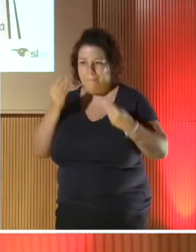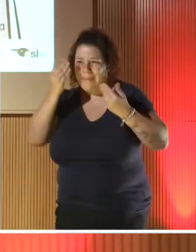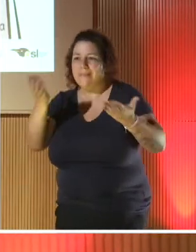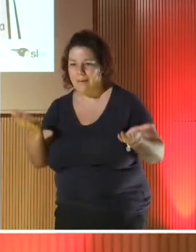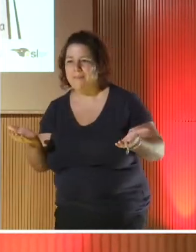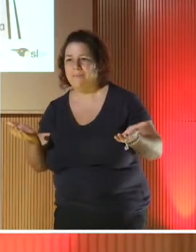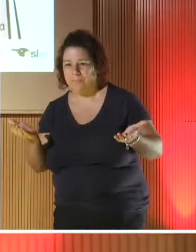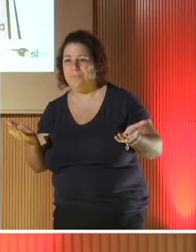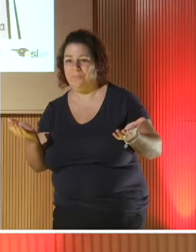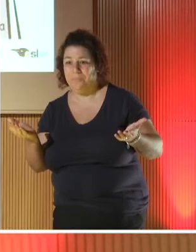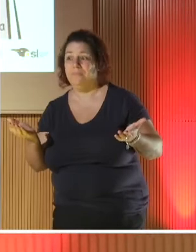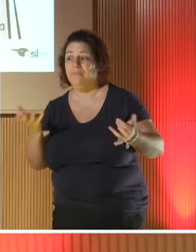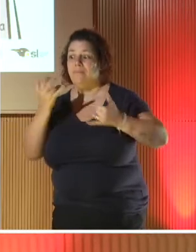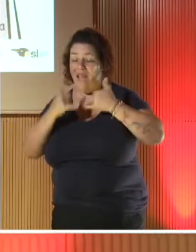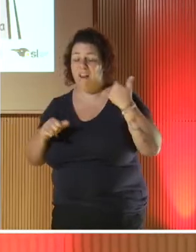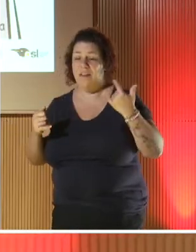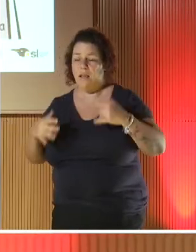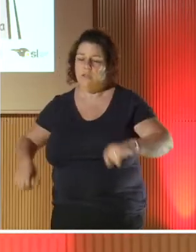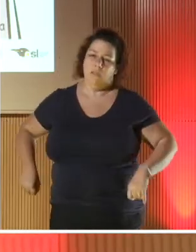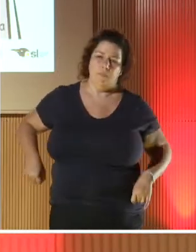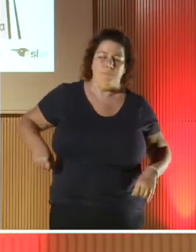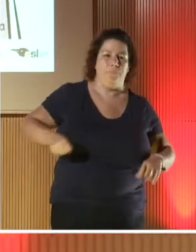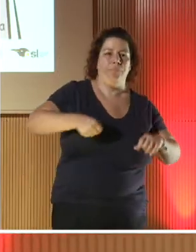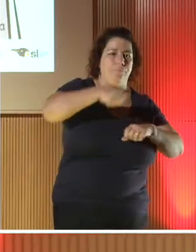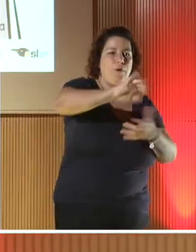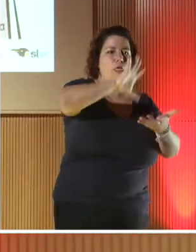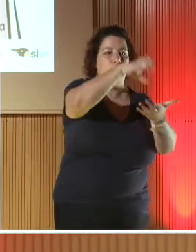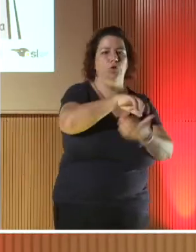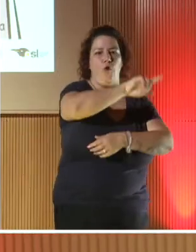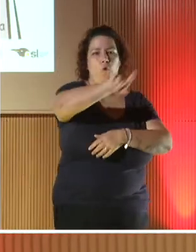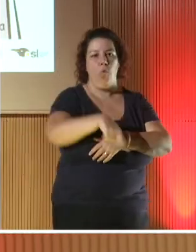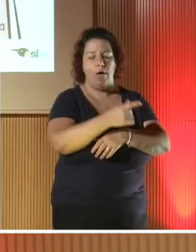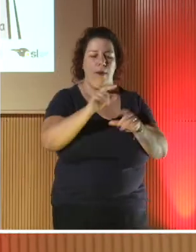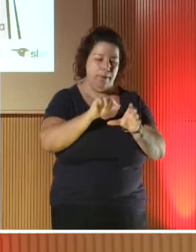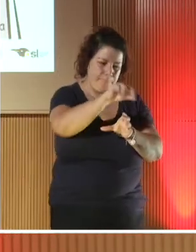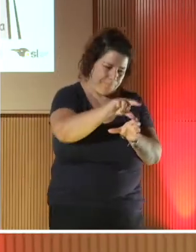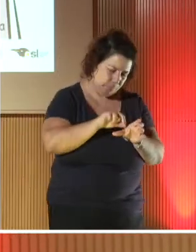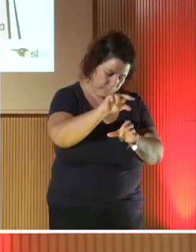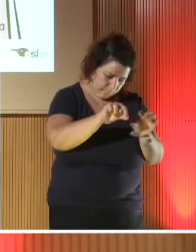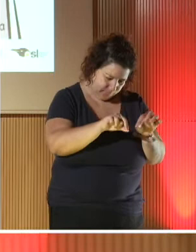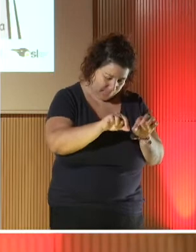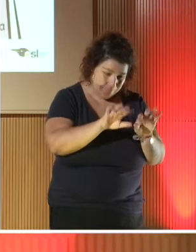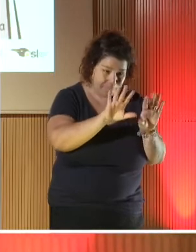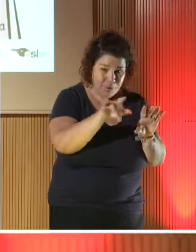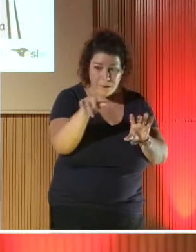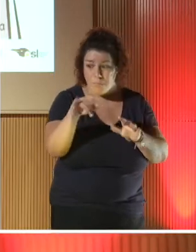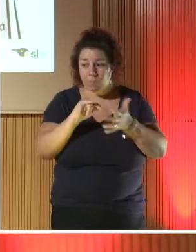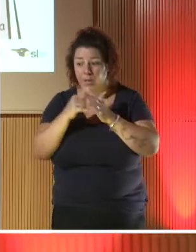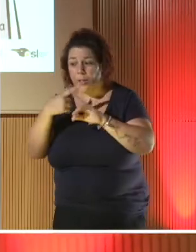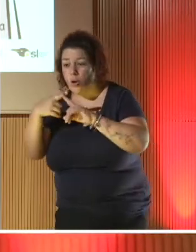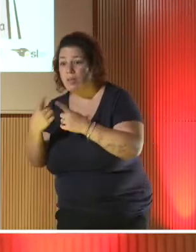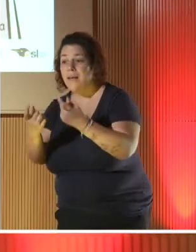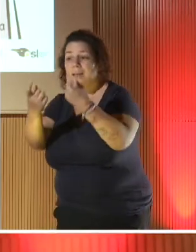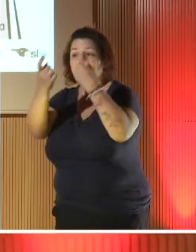¿Y qué es lo que pasa? Pues pasa que al final tú llevas a tu hijo al centro una hora que va a estar haciendo encaje, pero si a ti te enseñan estas cosas,